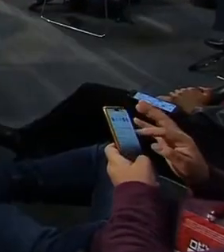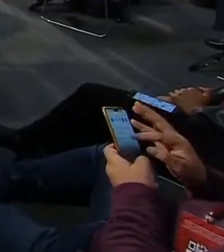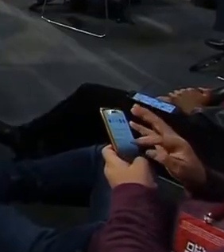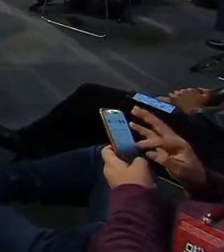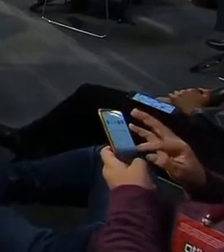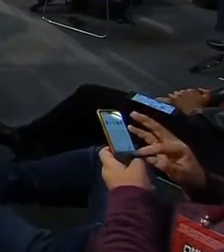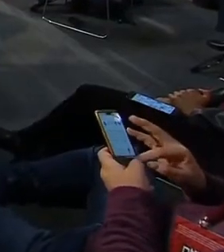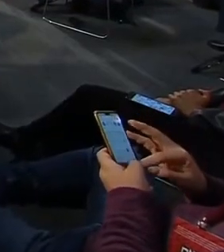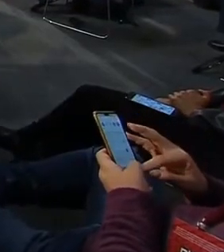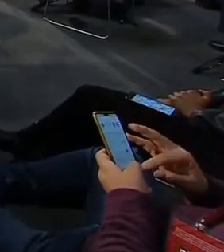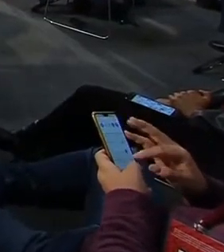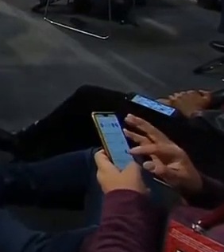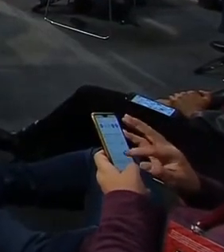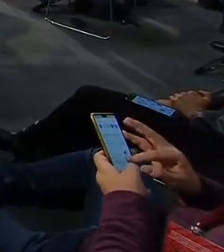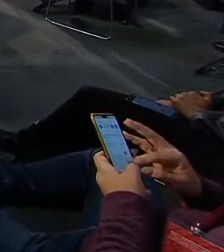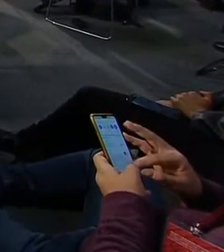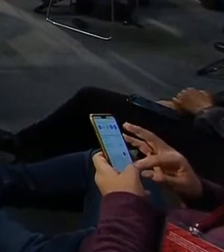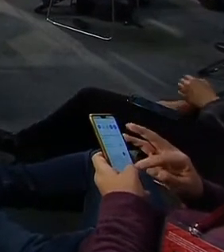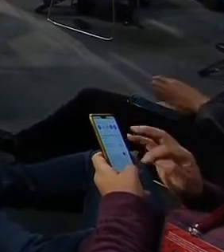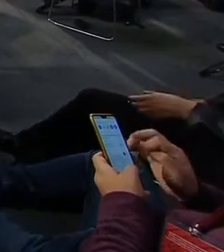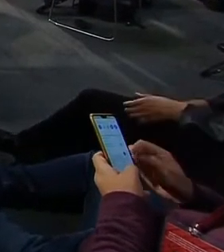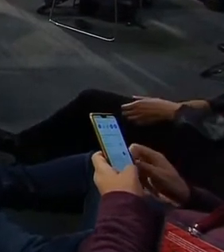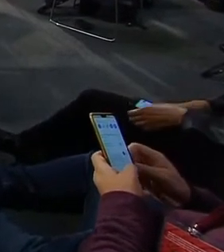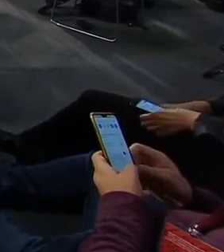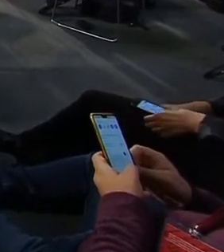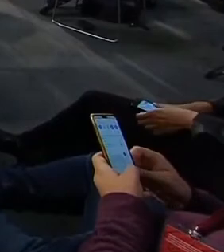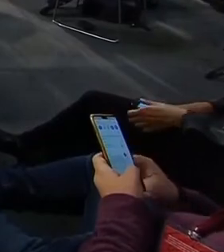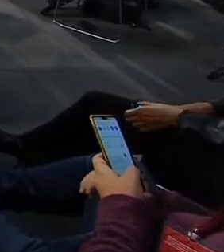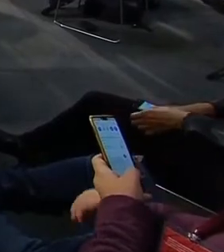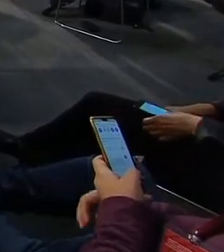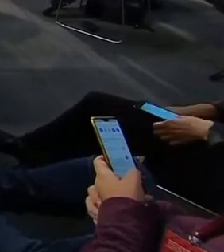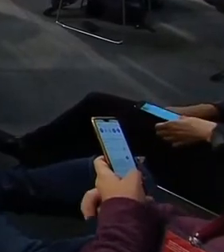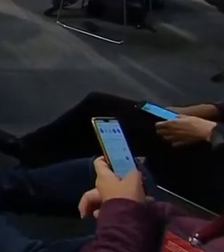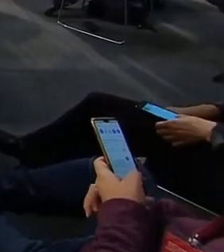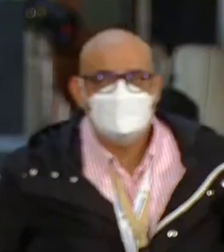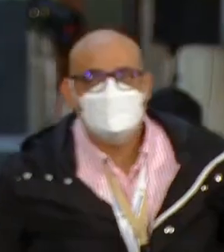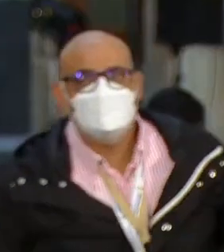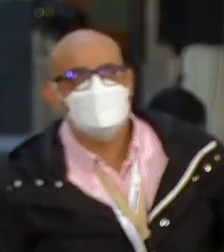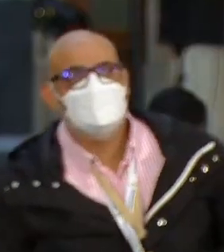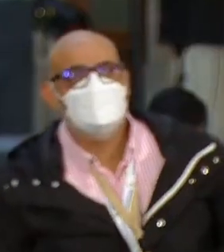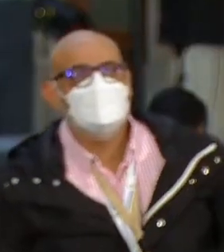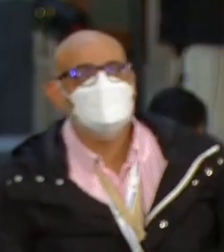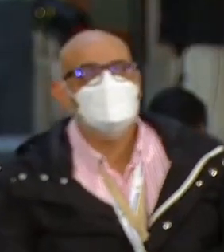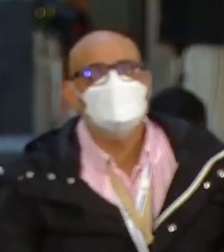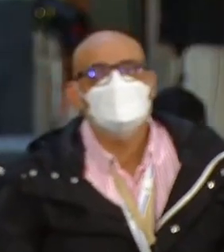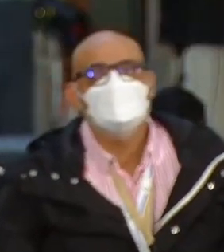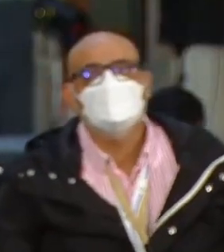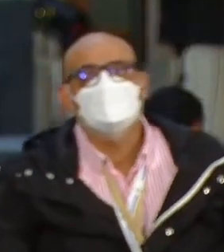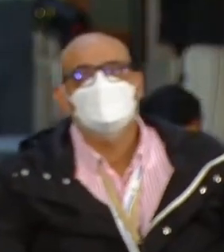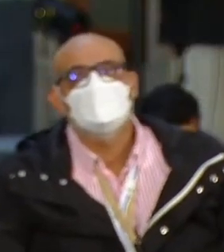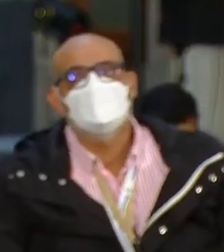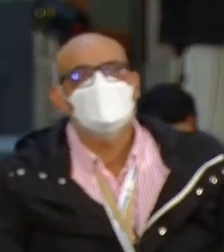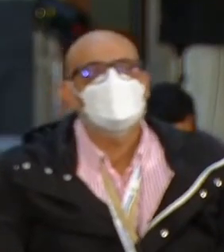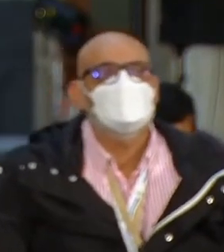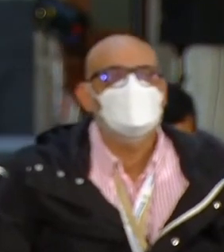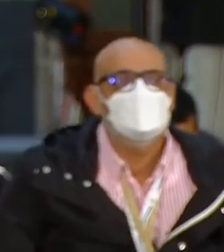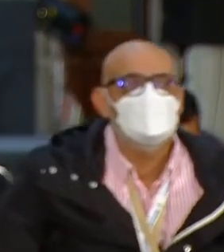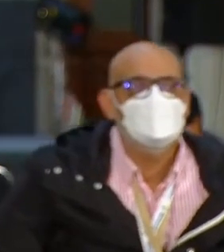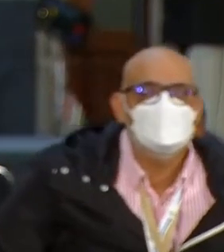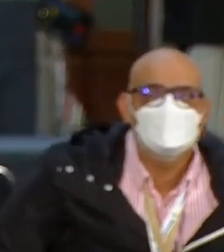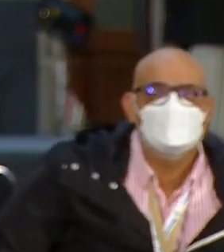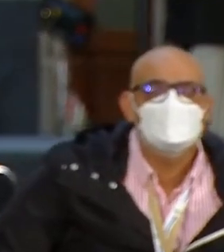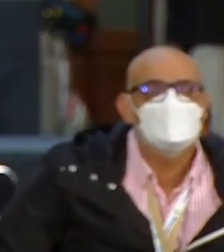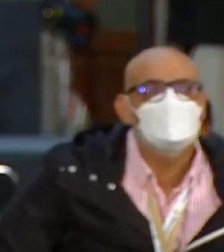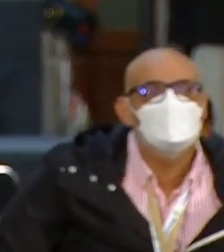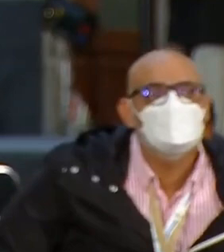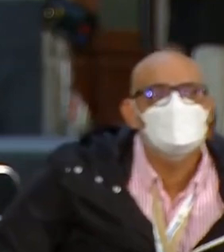solución migratoria para los paisanos. Y entre esos están demócratas y republicanos, demócratas como Bob Menéndez y republicanos como